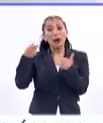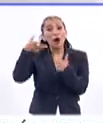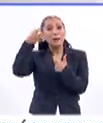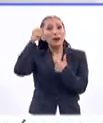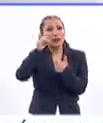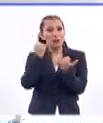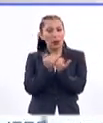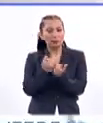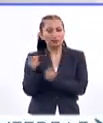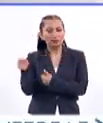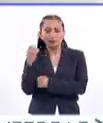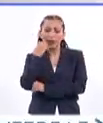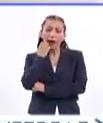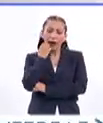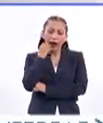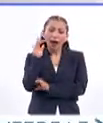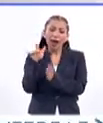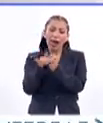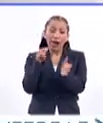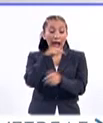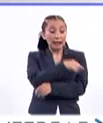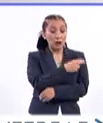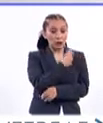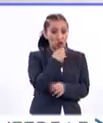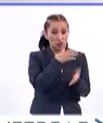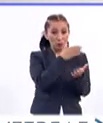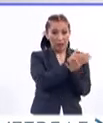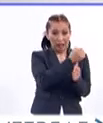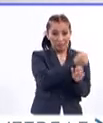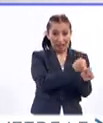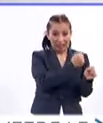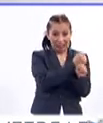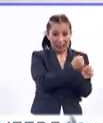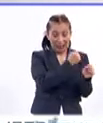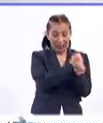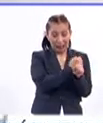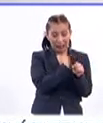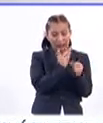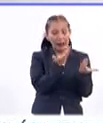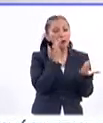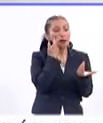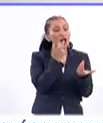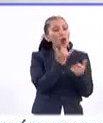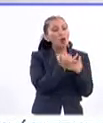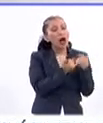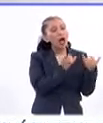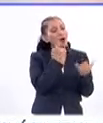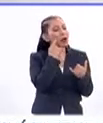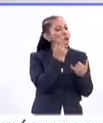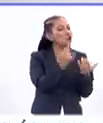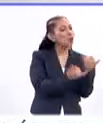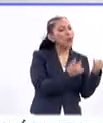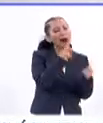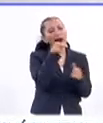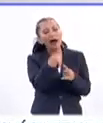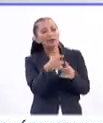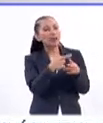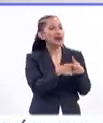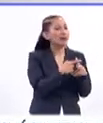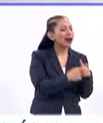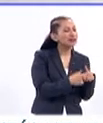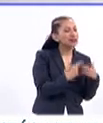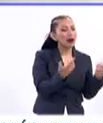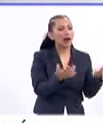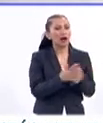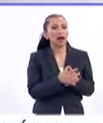aprenda. Entonces, eso yo lo he aplicado aquí cuando voy a mis prácticas. Les enseño a los niños de que pues vamos a jugar a esto de